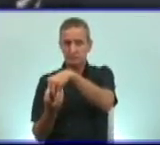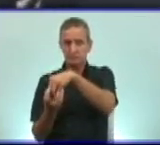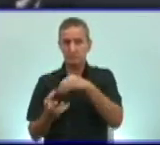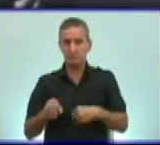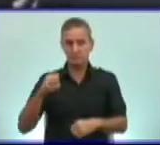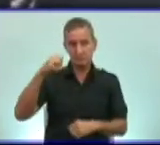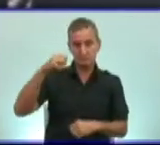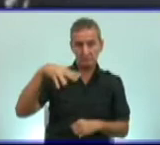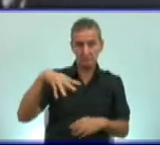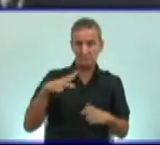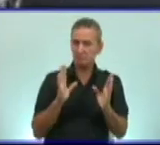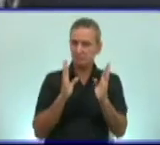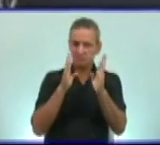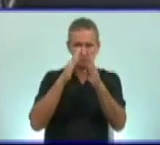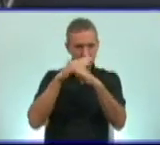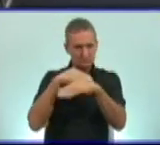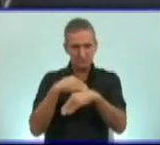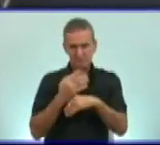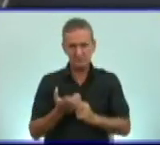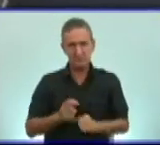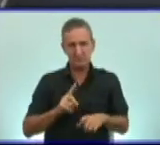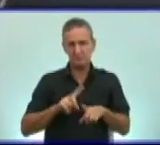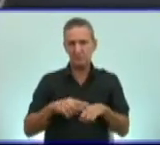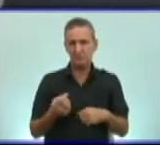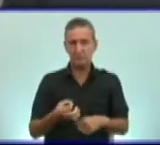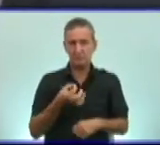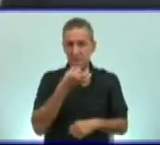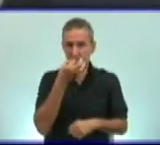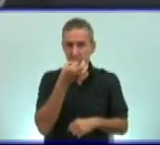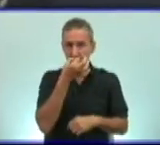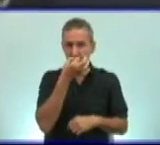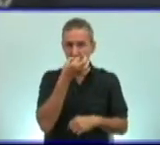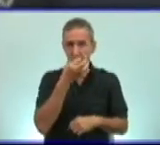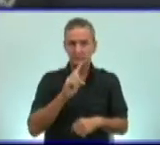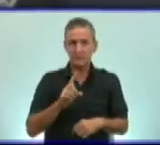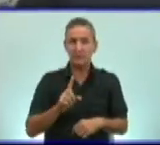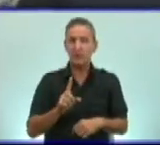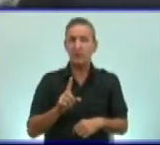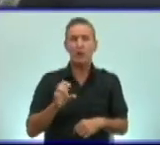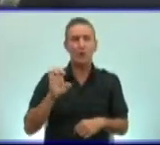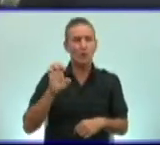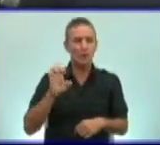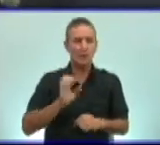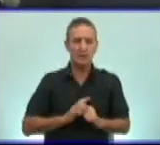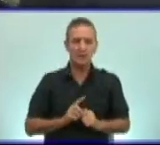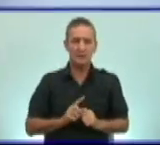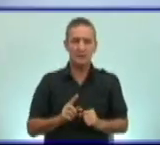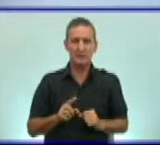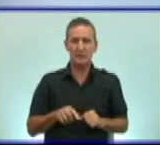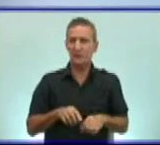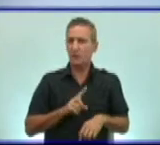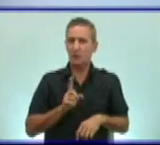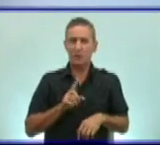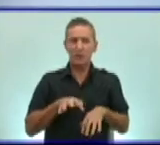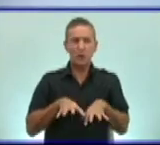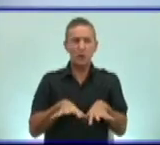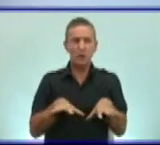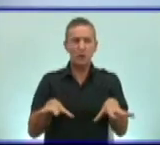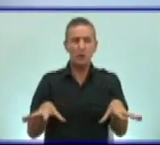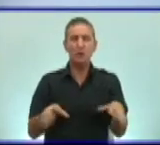Como vimos, el bombillo no encendió porque el alcohol etílico no es un electrolito, por lo tanto no conduce electricidad.